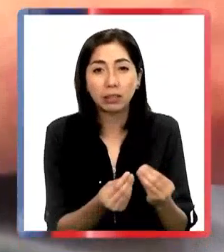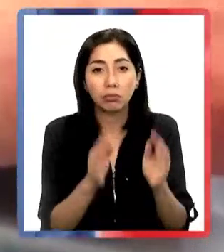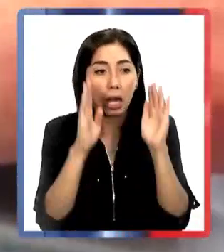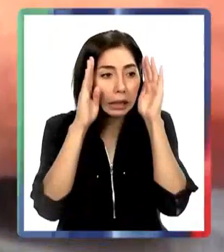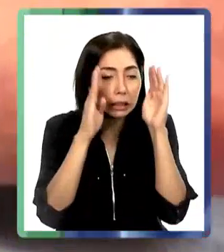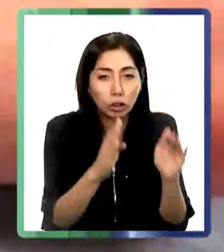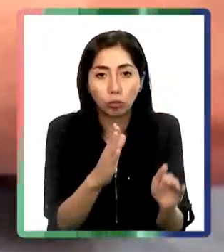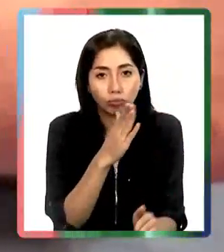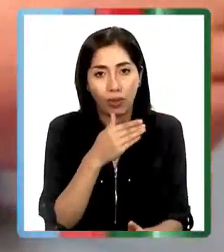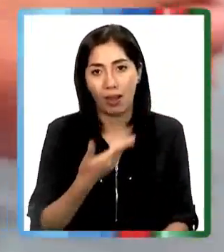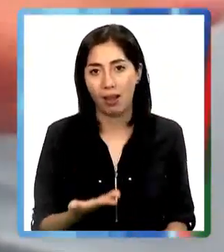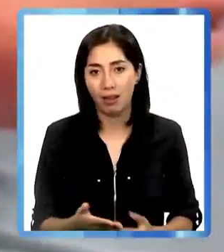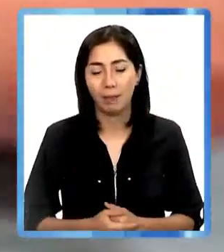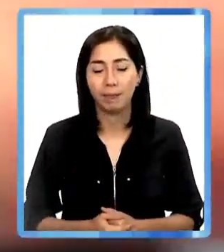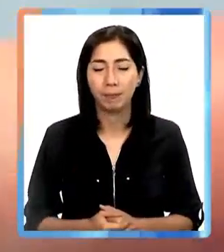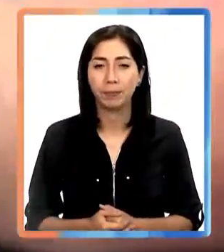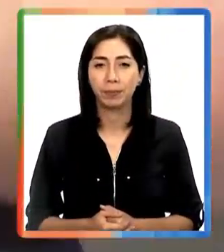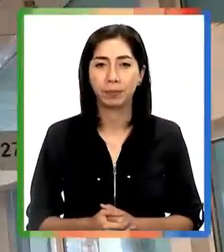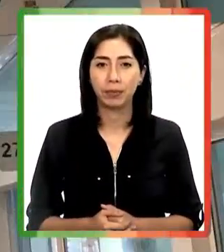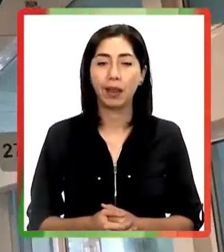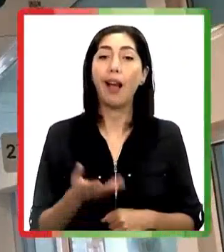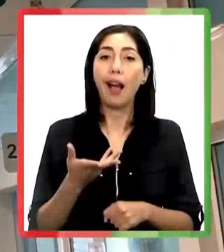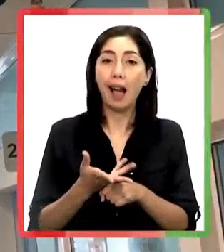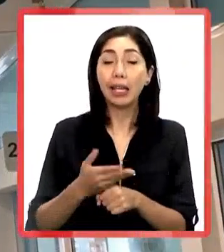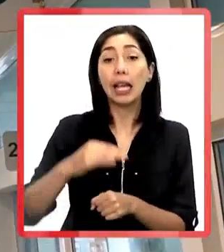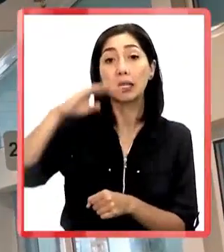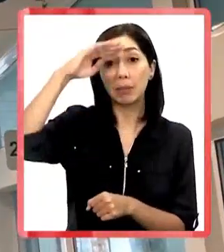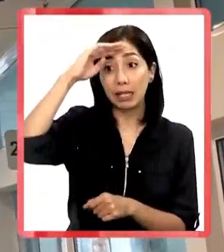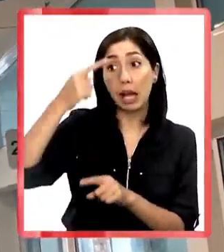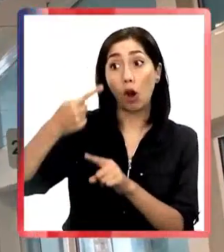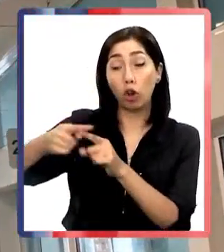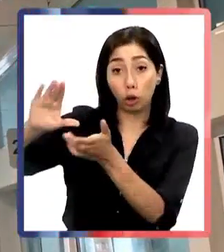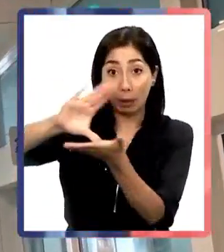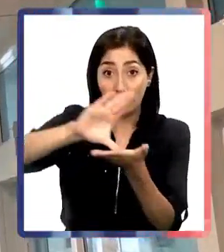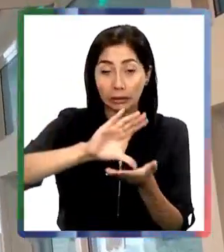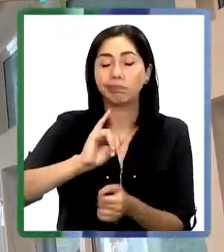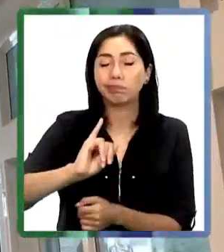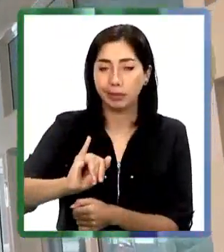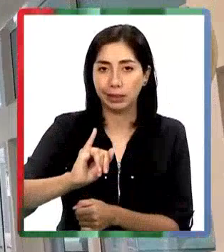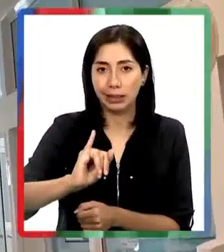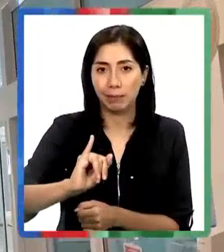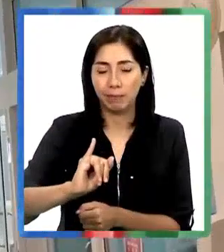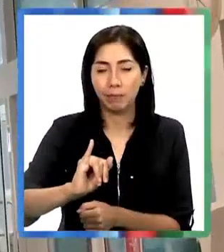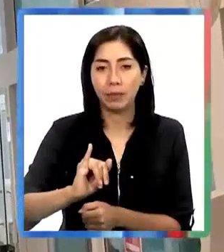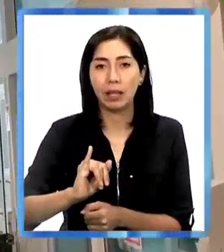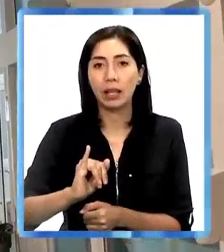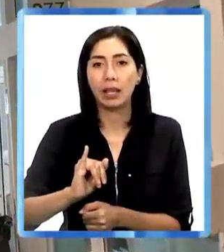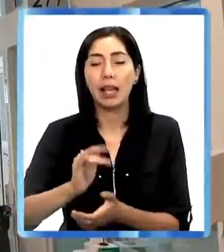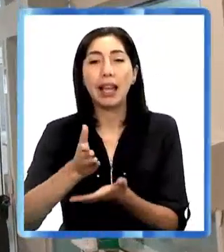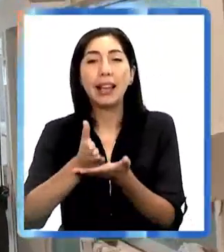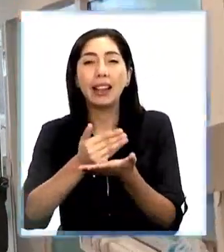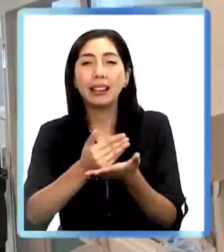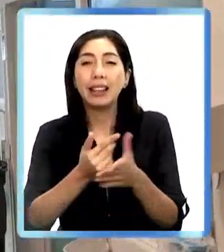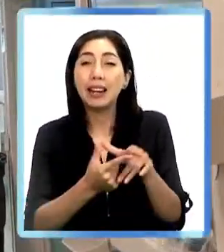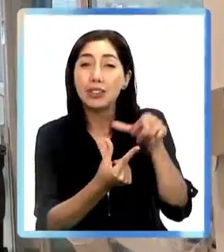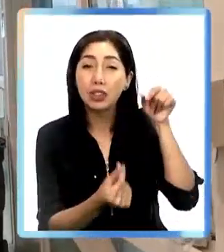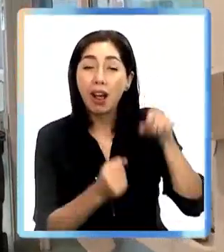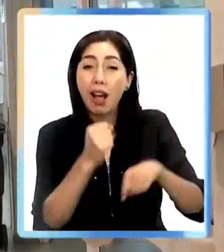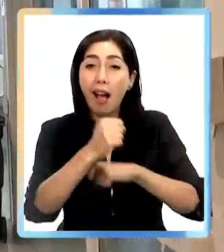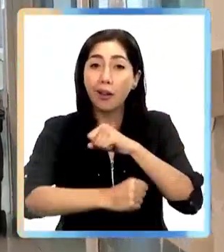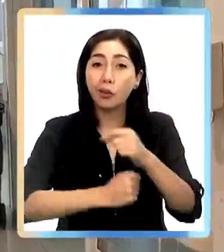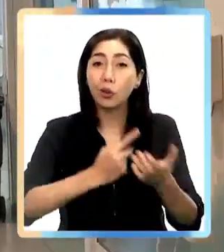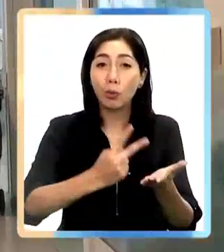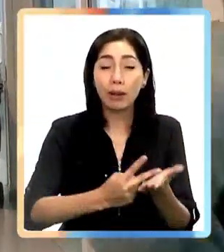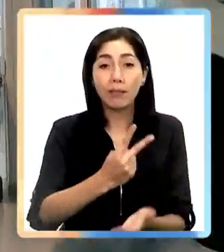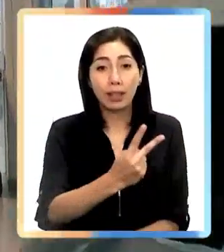la atención que corresponde. ¿Hay experiencia internacional? Sí. La estrategia nacional del 2022